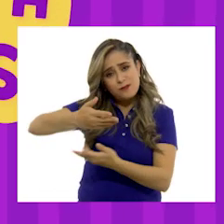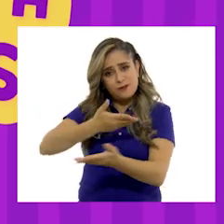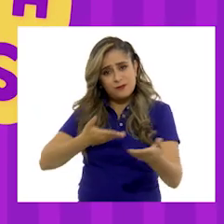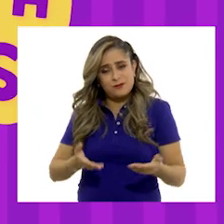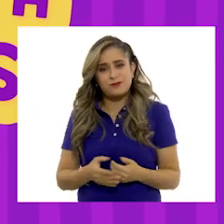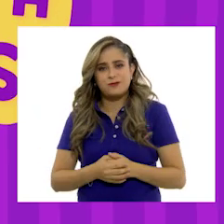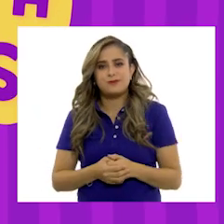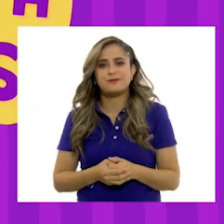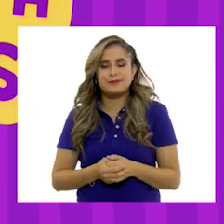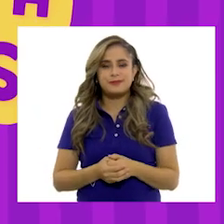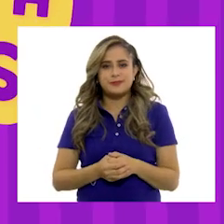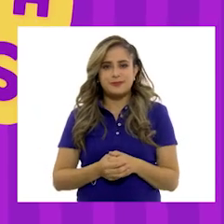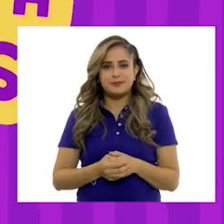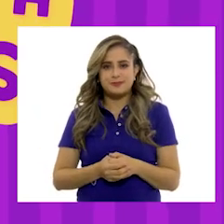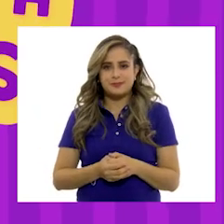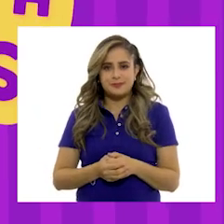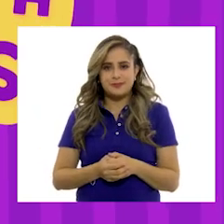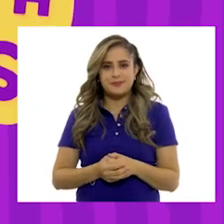unos a los otros.